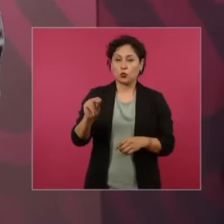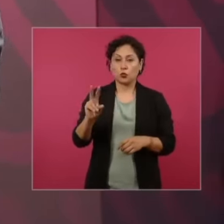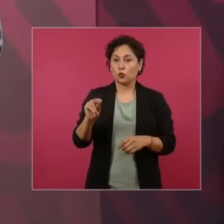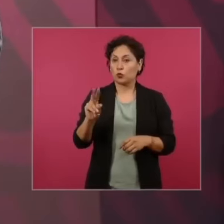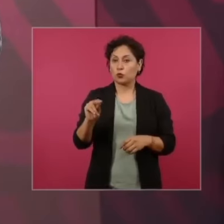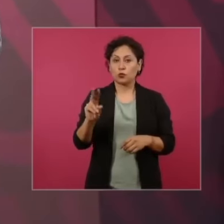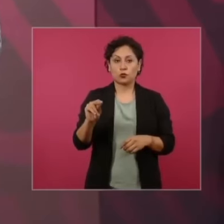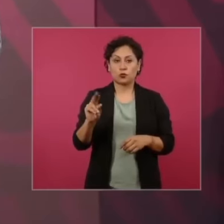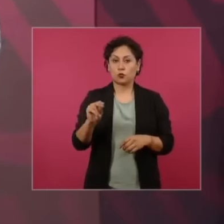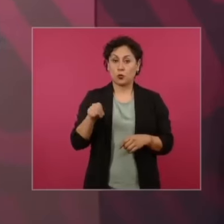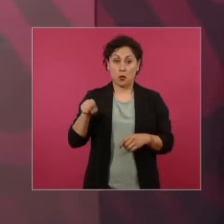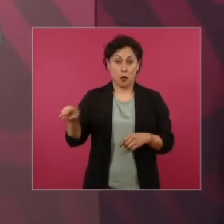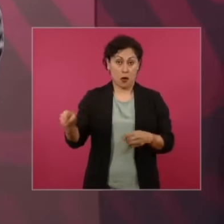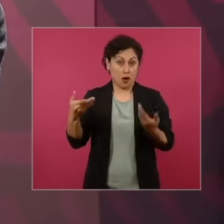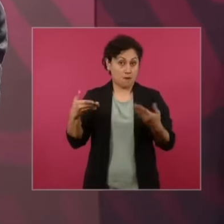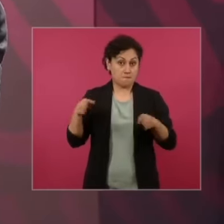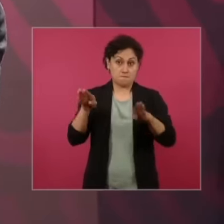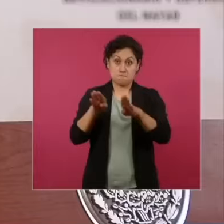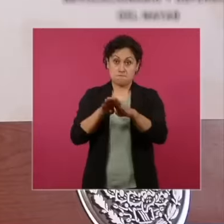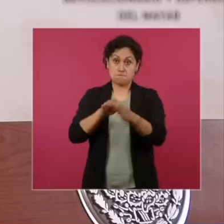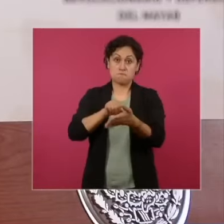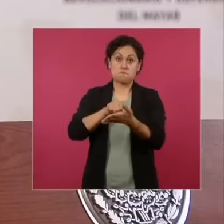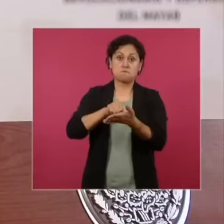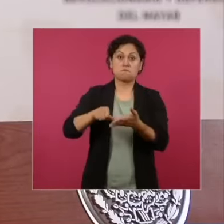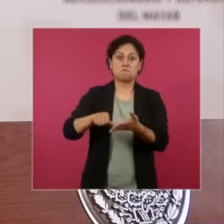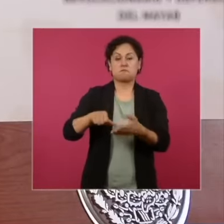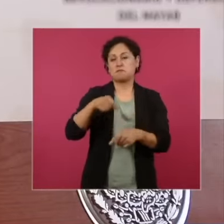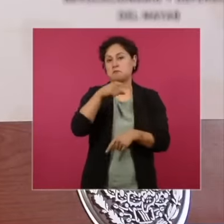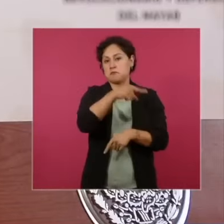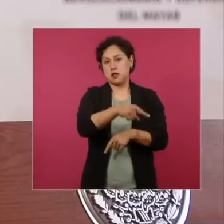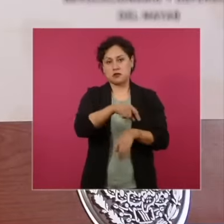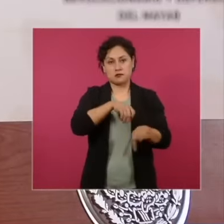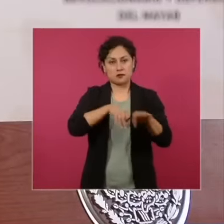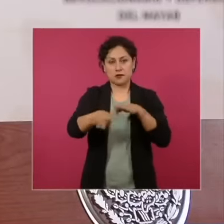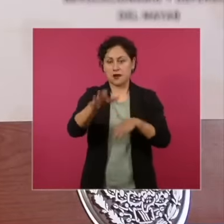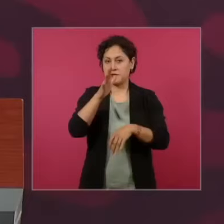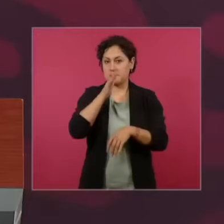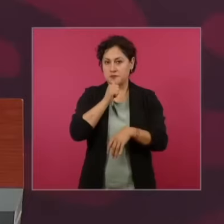Está clausurado. Está clausurado y no van a poder trabajar porque sería